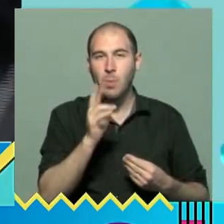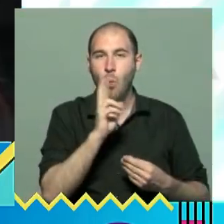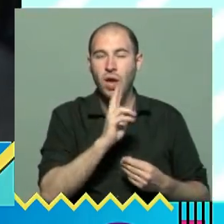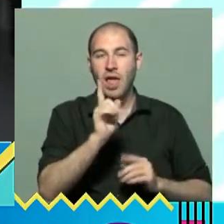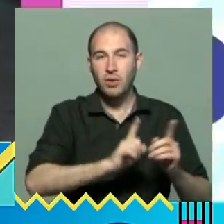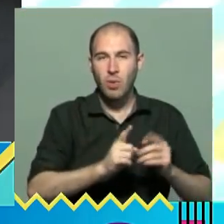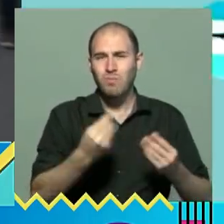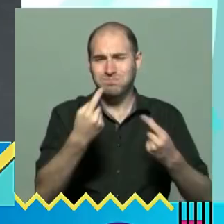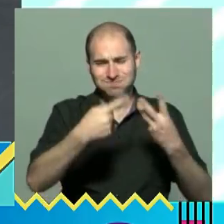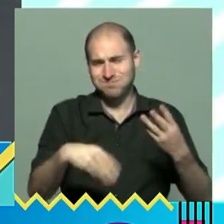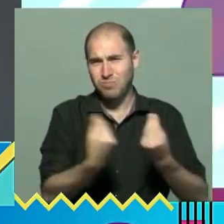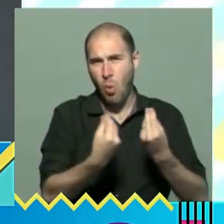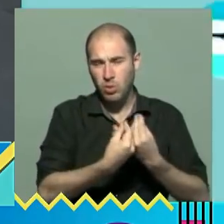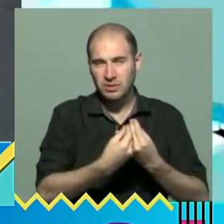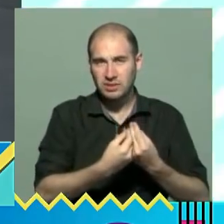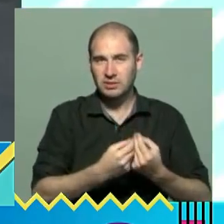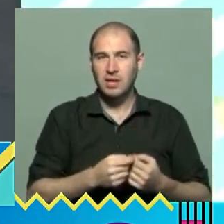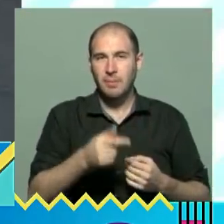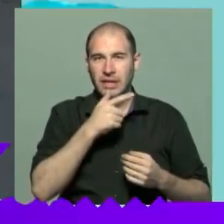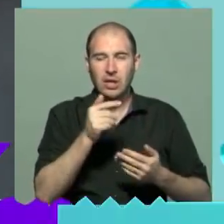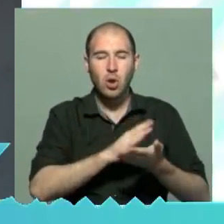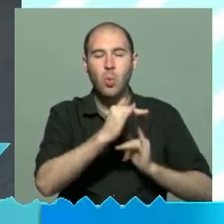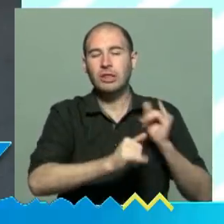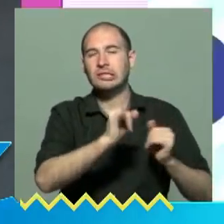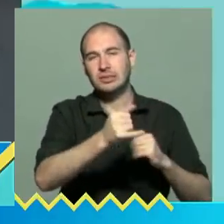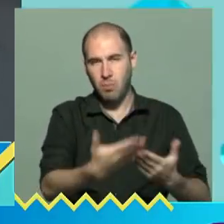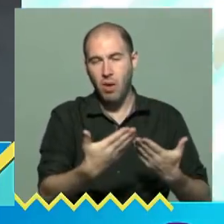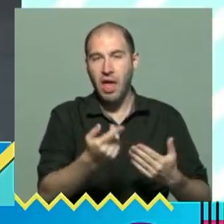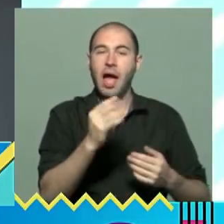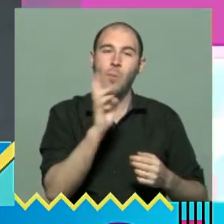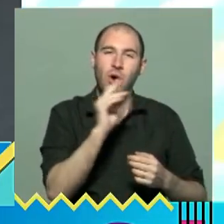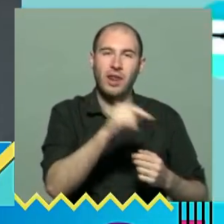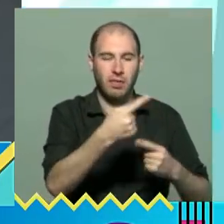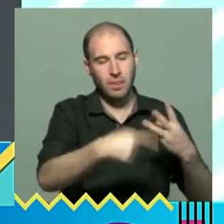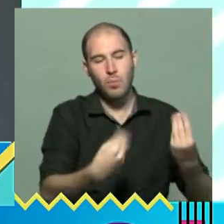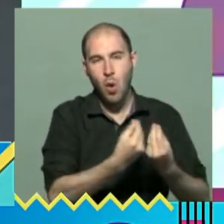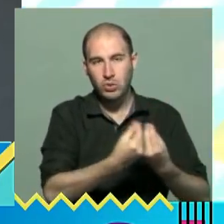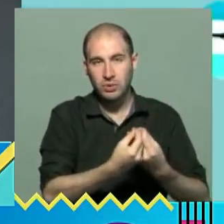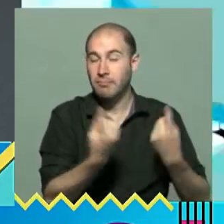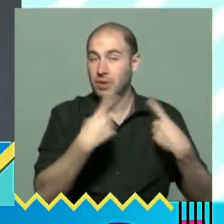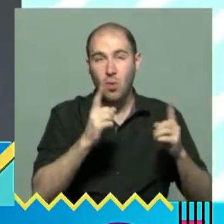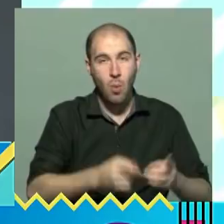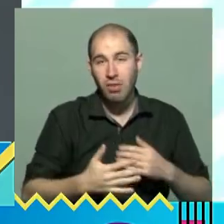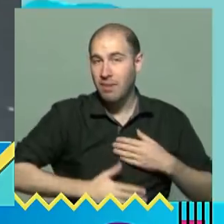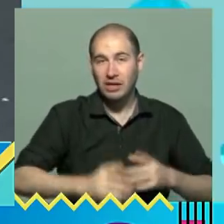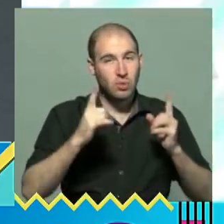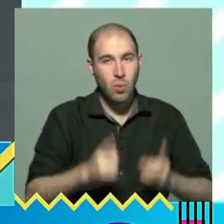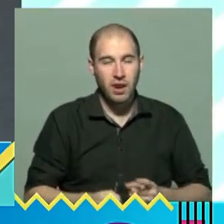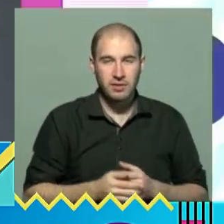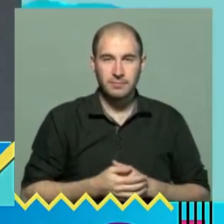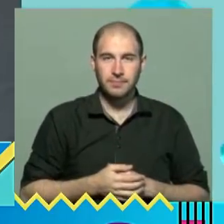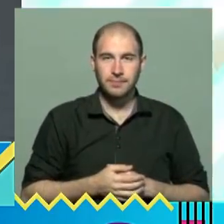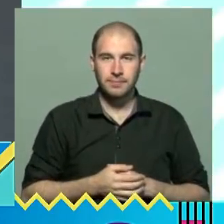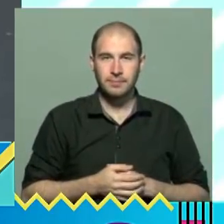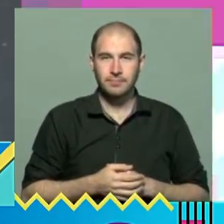existen muchísimos métodos, entonces está como justificado de que la mujer tiene muchísimos y así todo, digamos, queda embarazada, y cuando